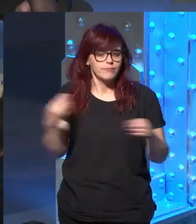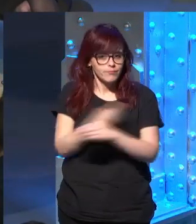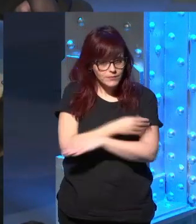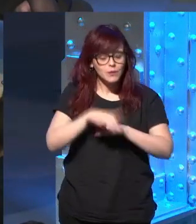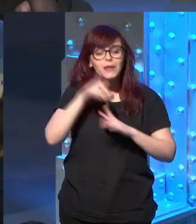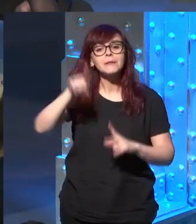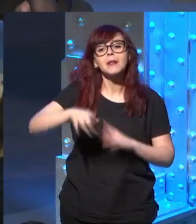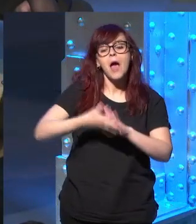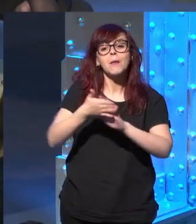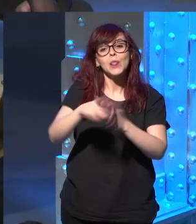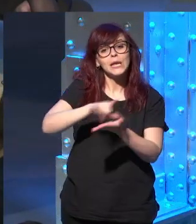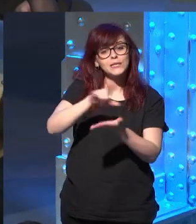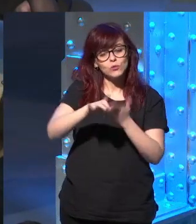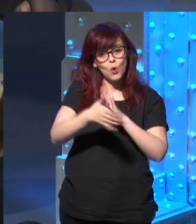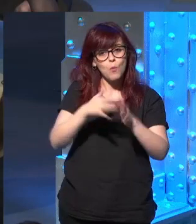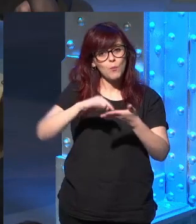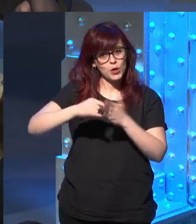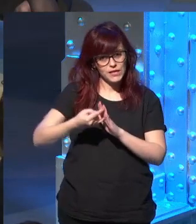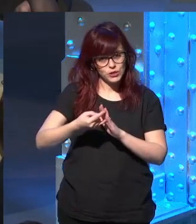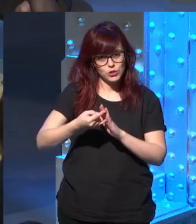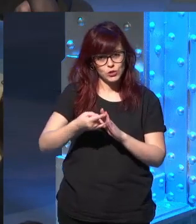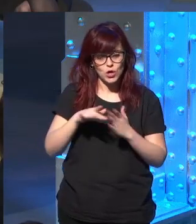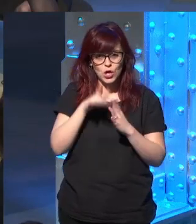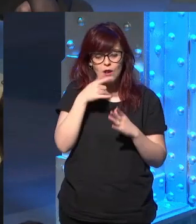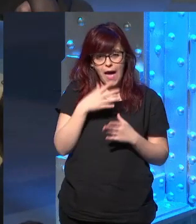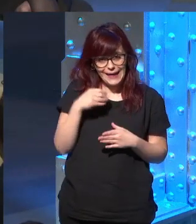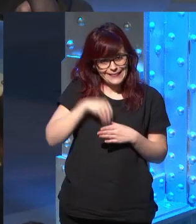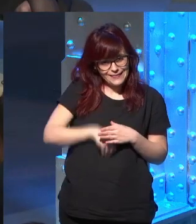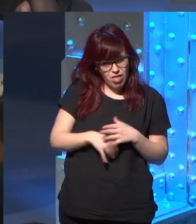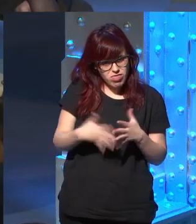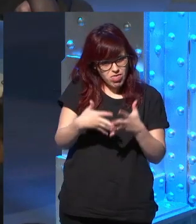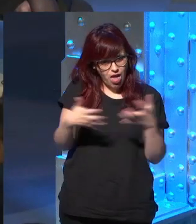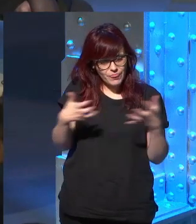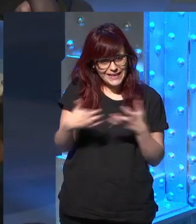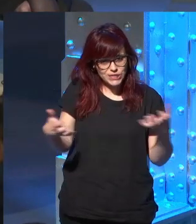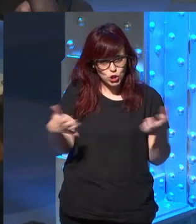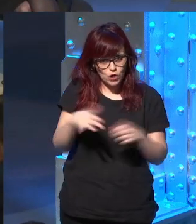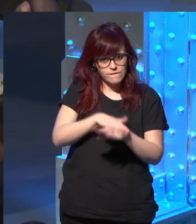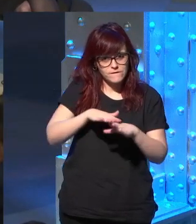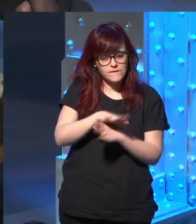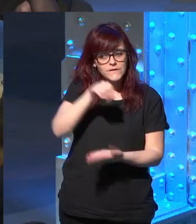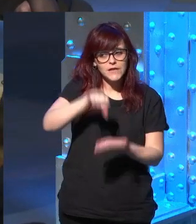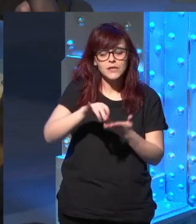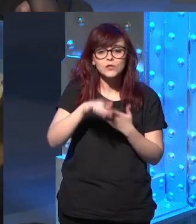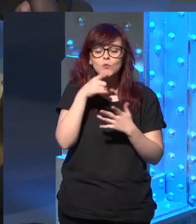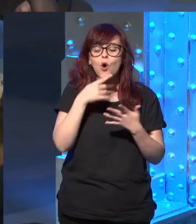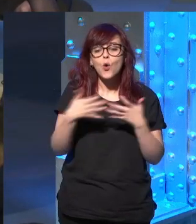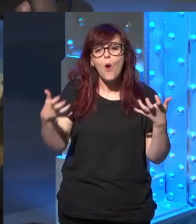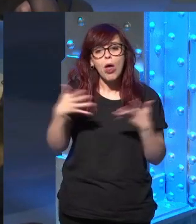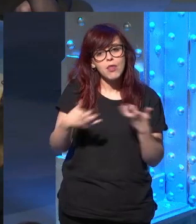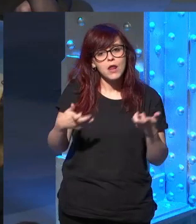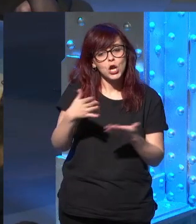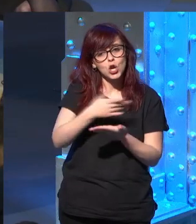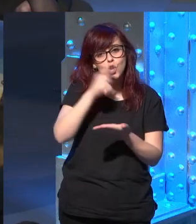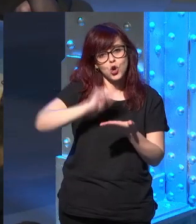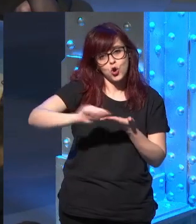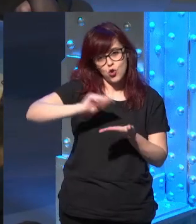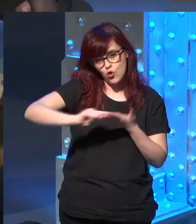de literatura, tengo un proyecto que se llama Las entrañas del texto. Yo cuando empecé a escribir Cuaderno de campo, que fue